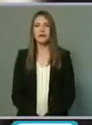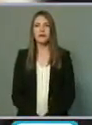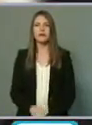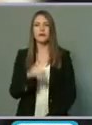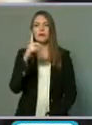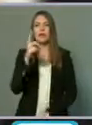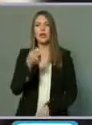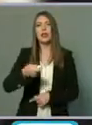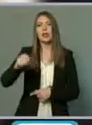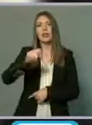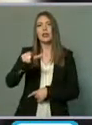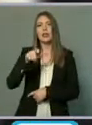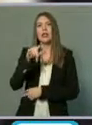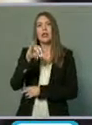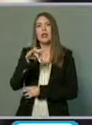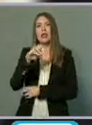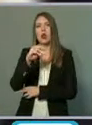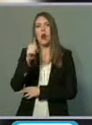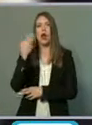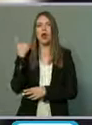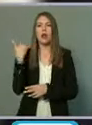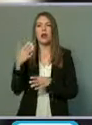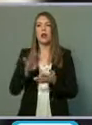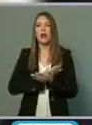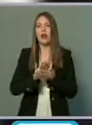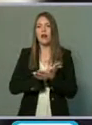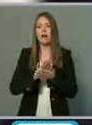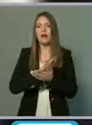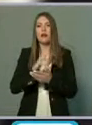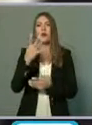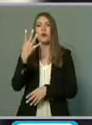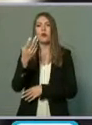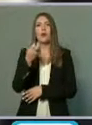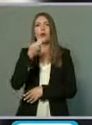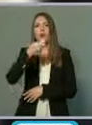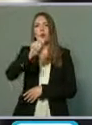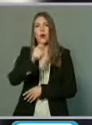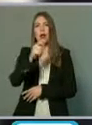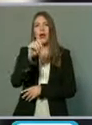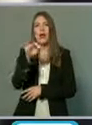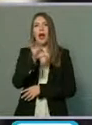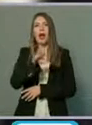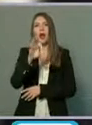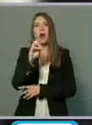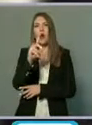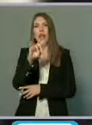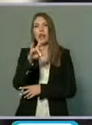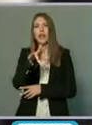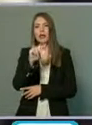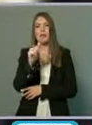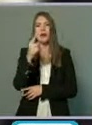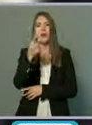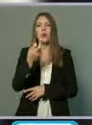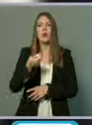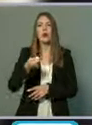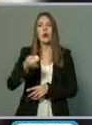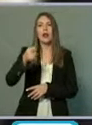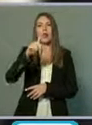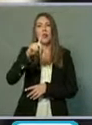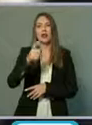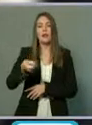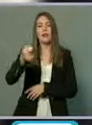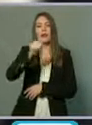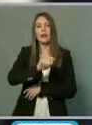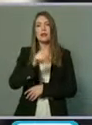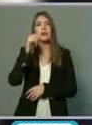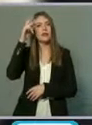Una taza de quinoa previamente lavada, 4 cucharadas de aceite de oliva, una taza de zanahorias